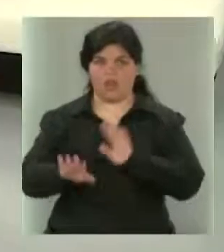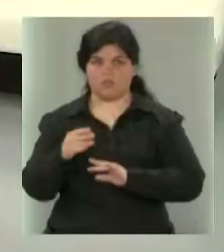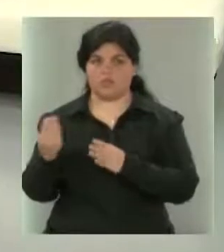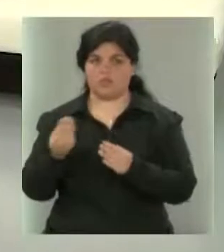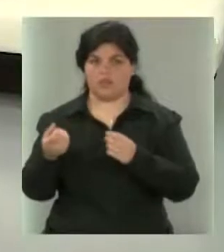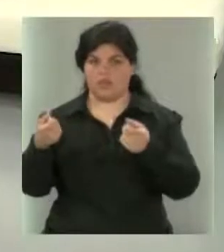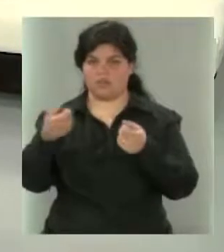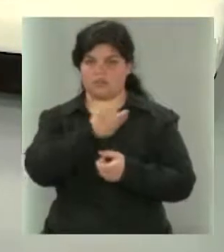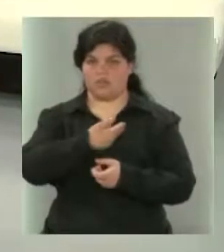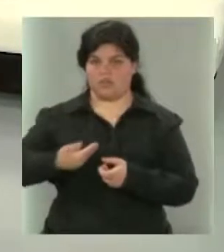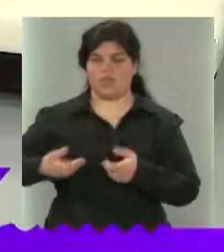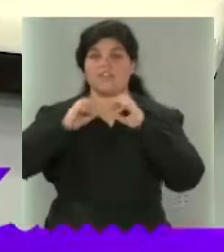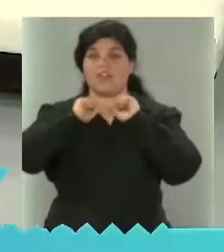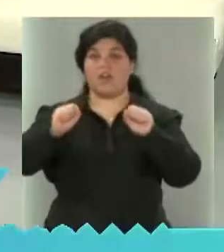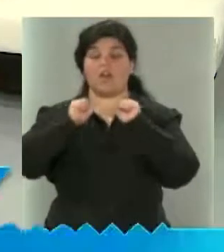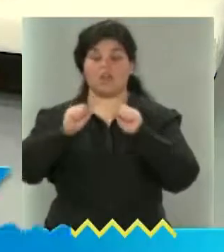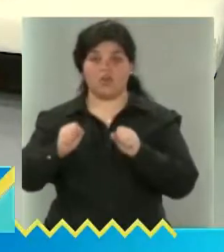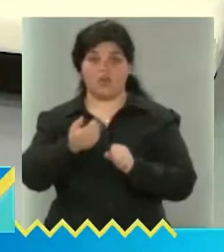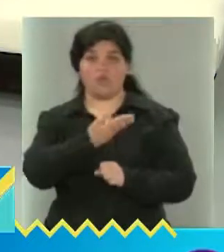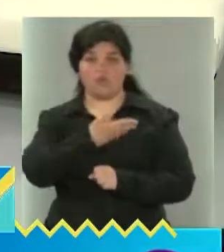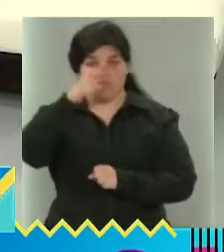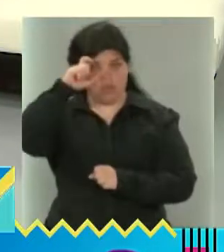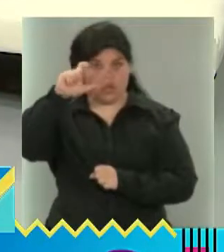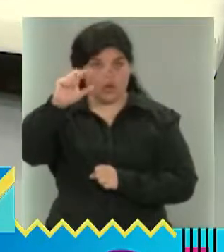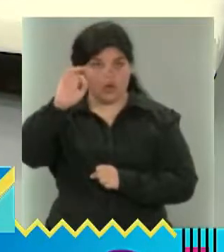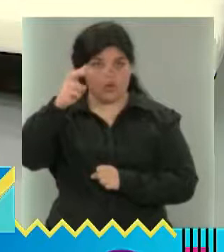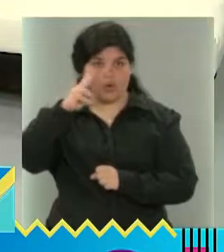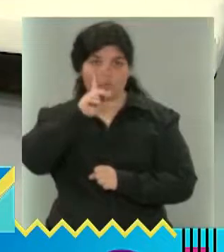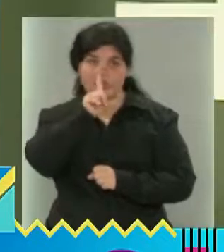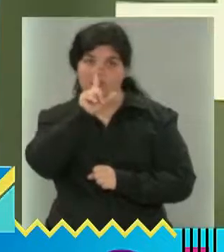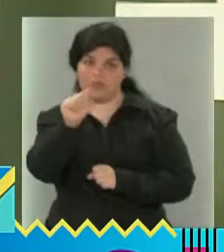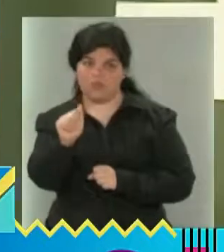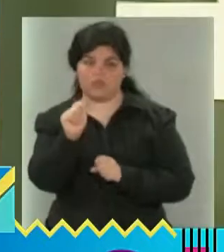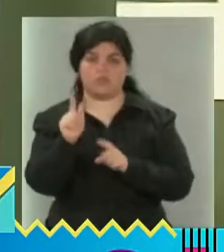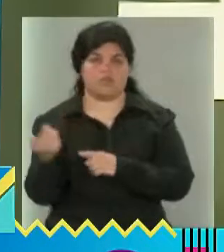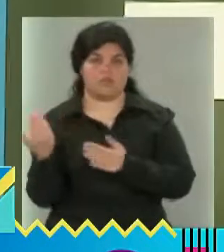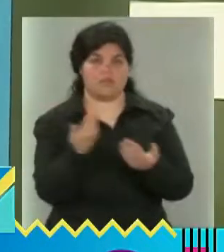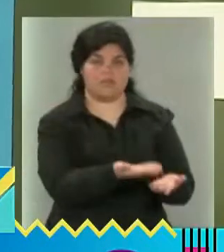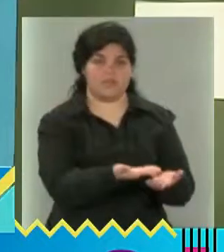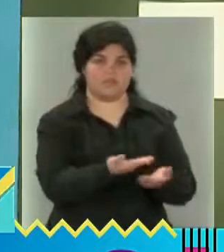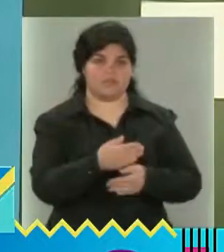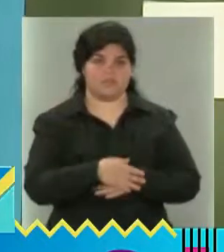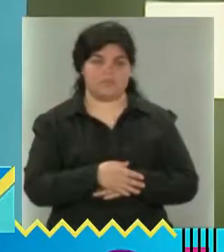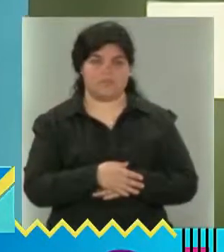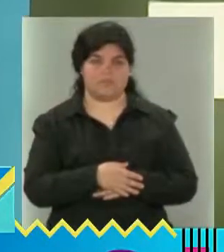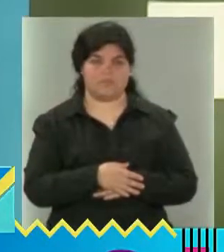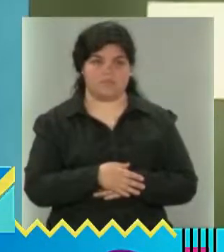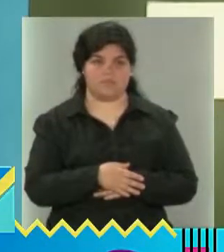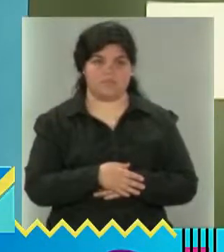en nuestro programa. Tuiteado, ahí queda entonces. tuiteado y Perfecto. lo vamos a robar a Dante Sica, ¿sí? Para que lo vea también. Francisco, tu